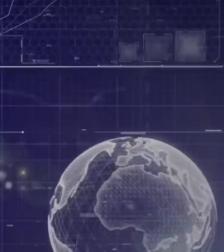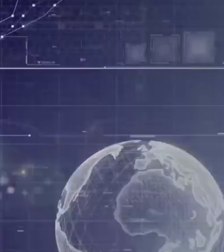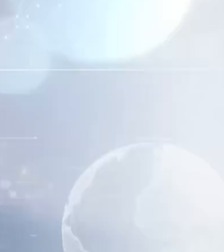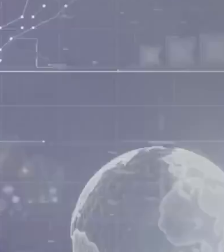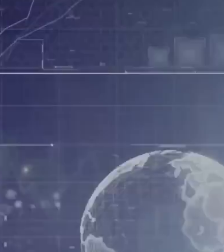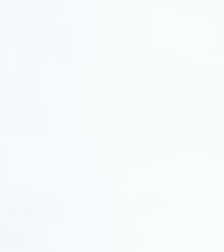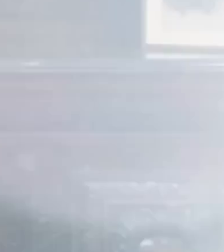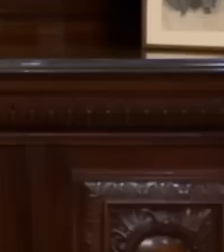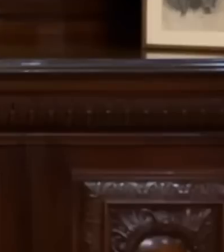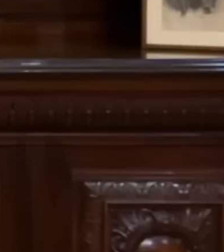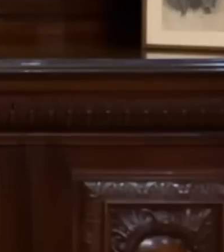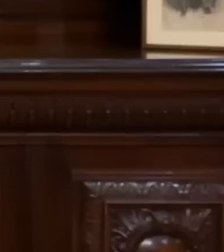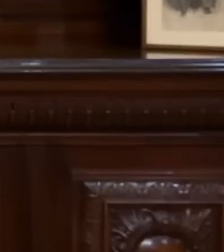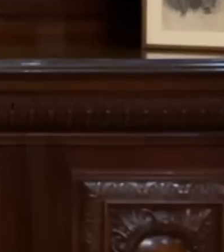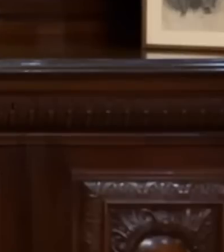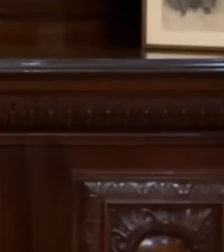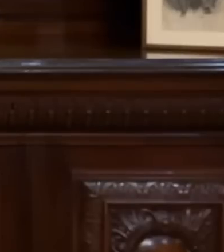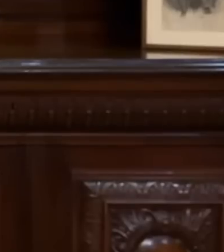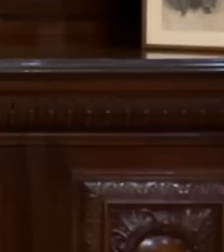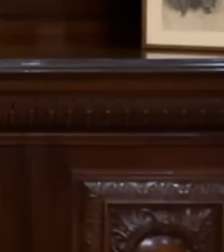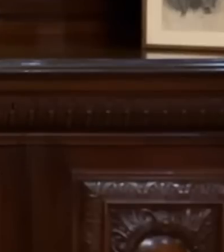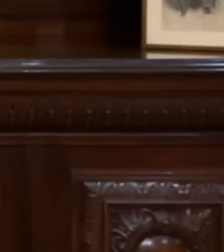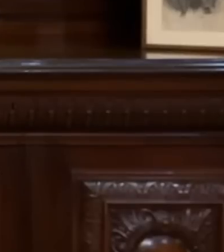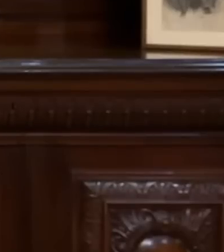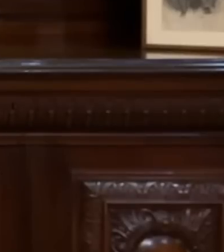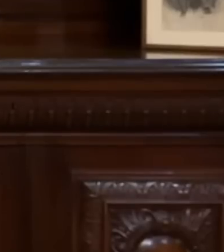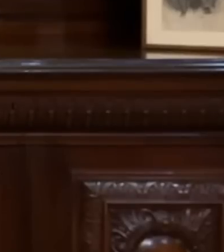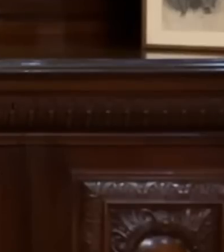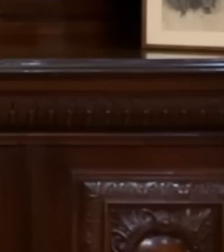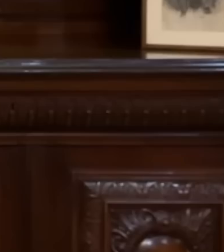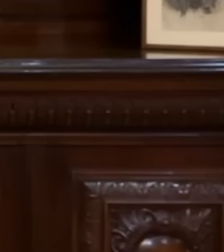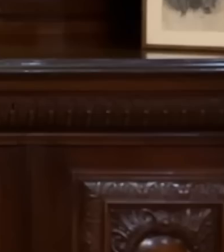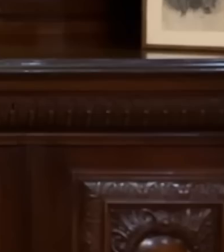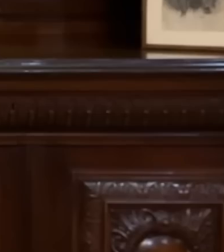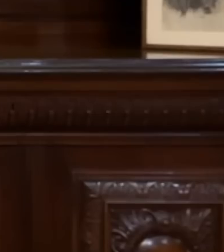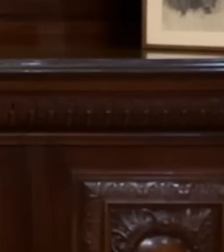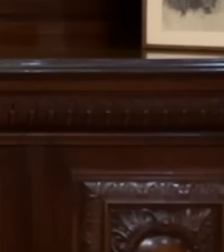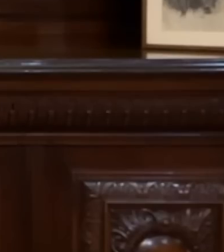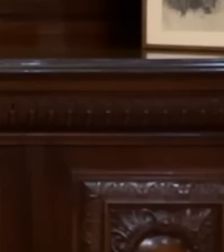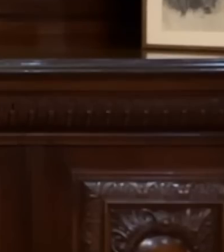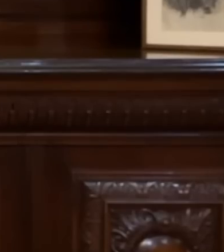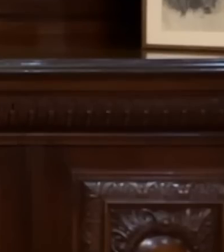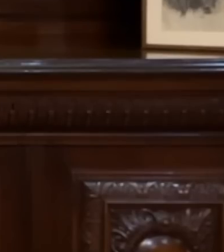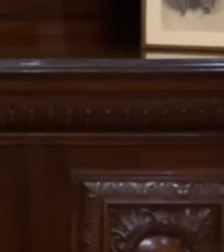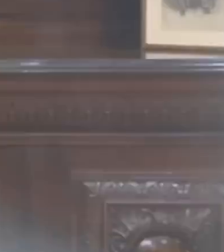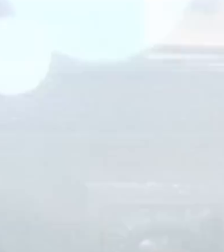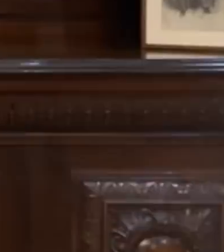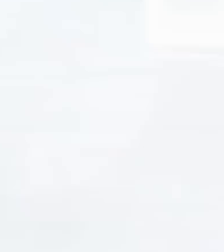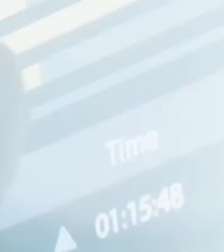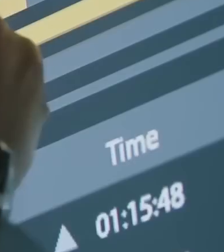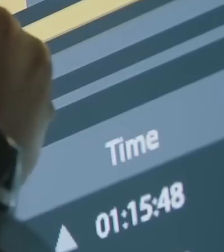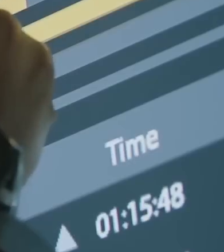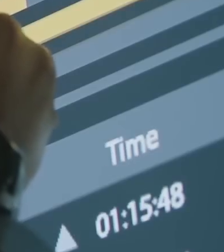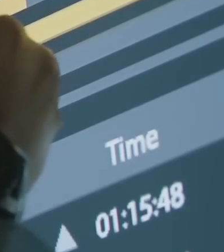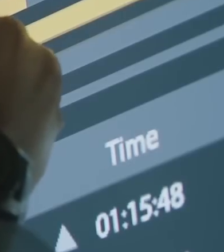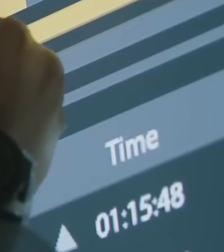La presidenta de México, Claudia Sheinbaum, ha dicho que la economía del país está estable y cada día más